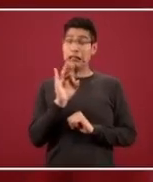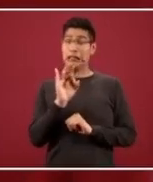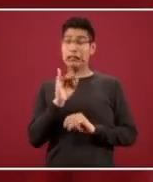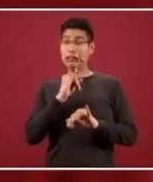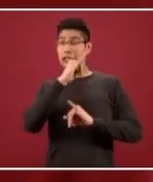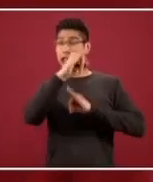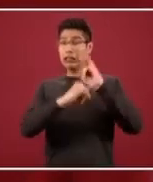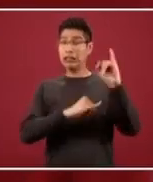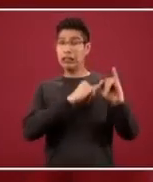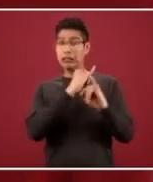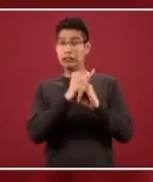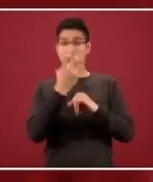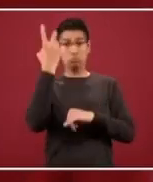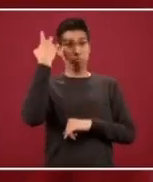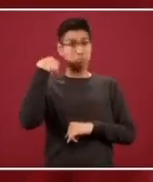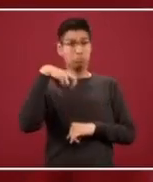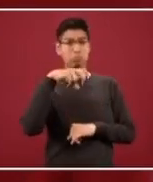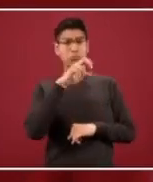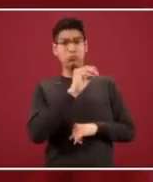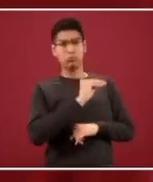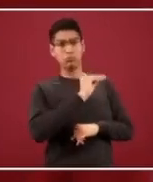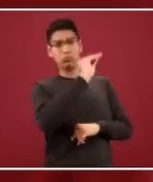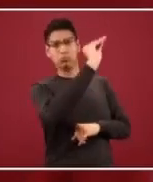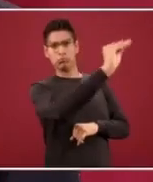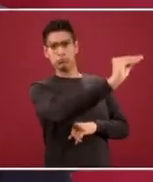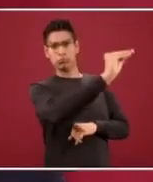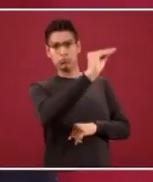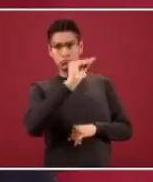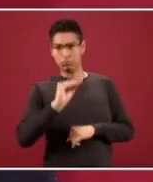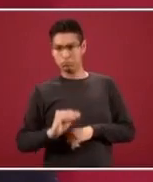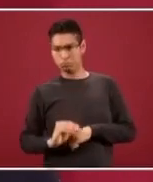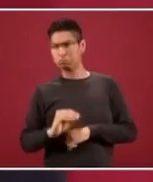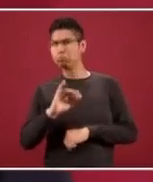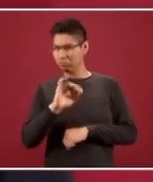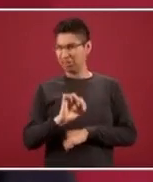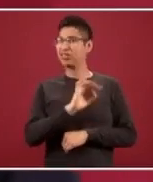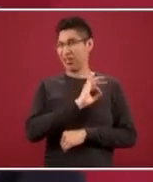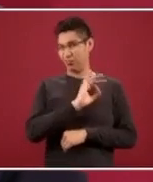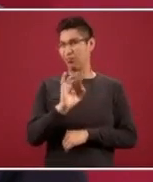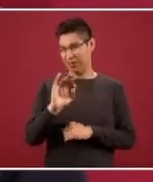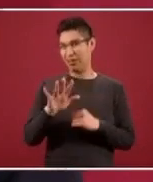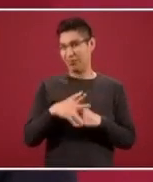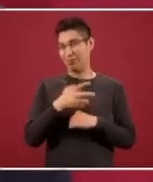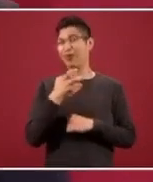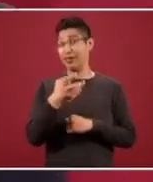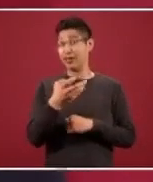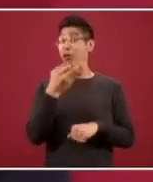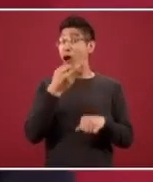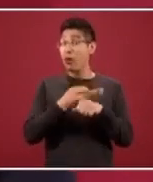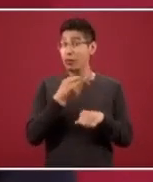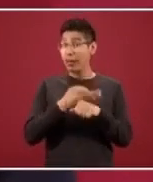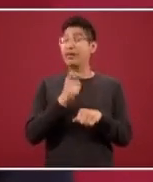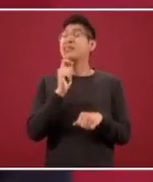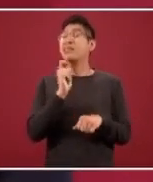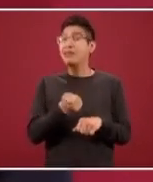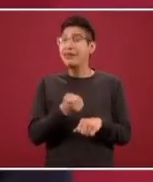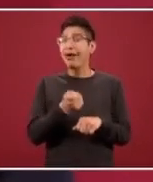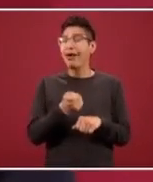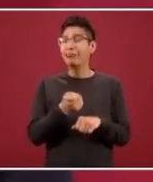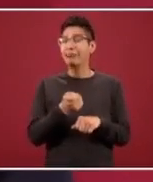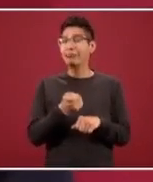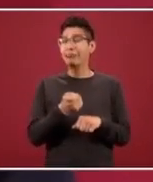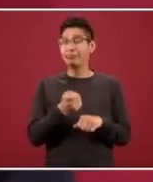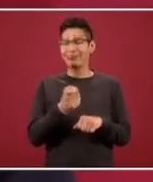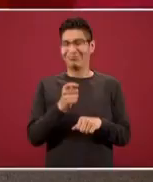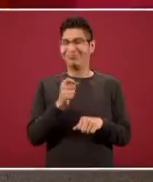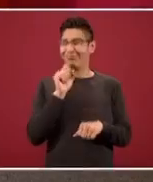internacional dado el antecedente que tiene de esto? También podría. Por eso lo que se dice es, de este caso en particular, y lo